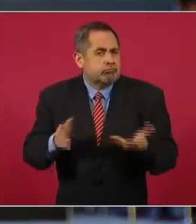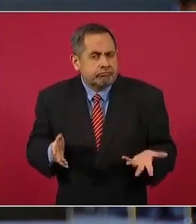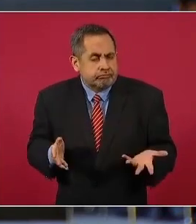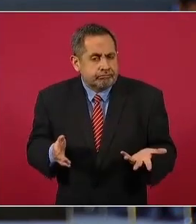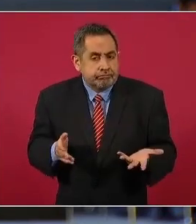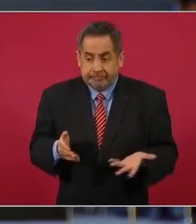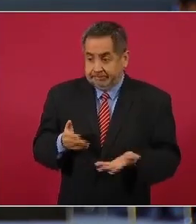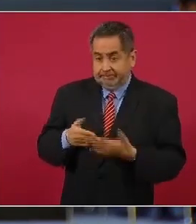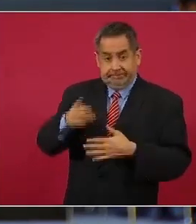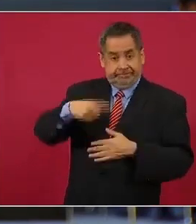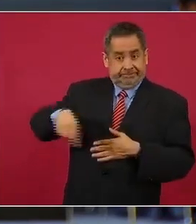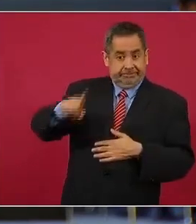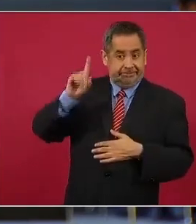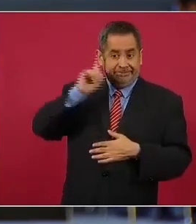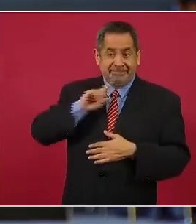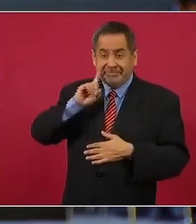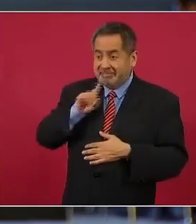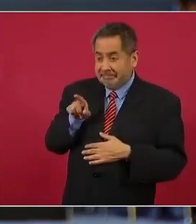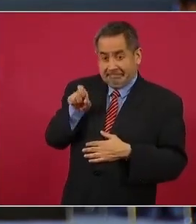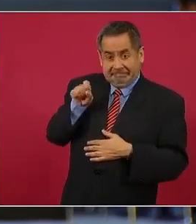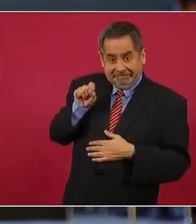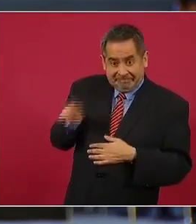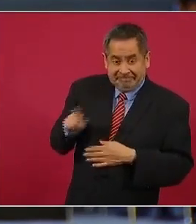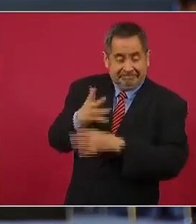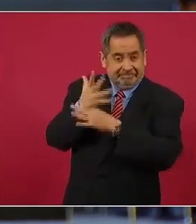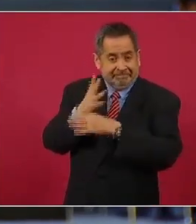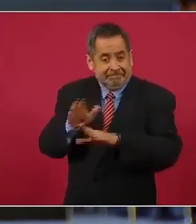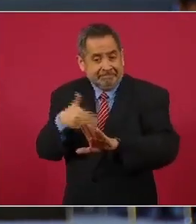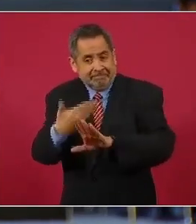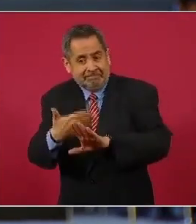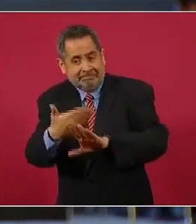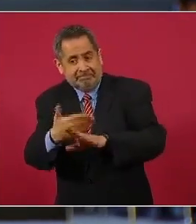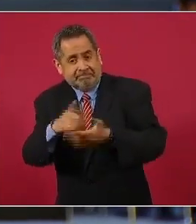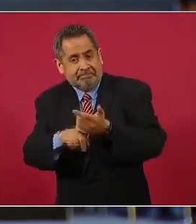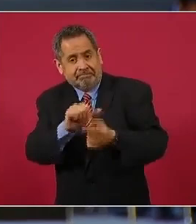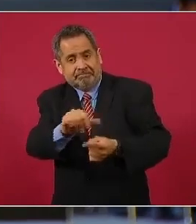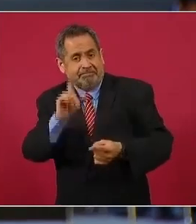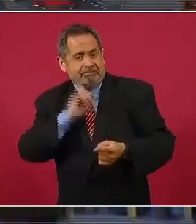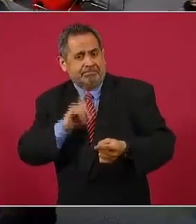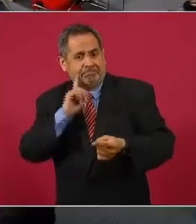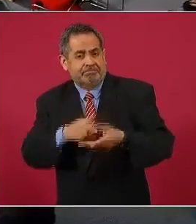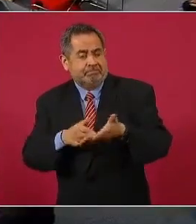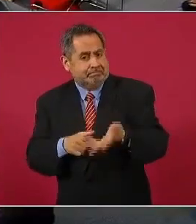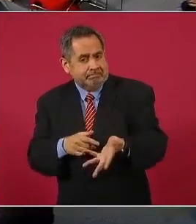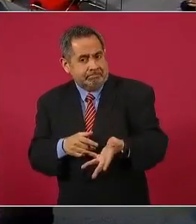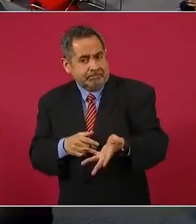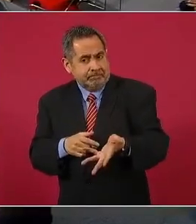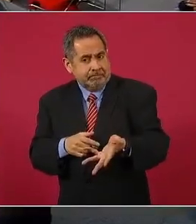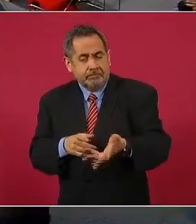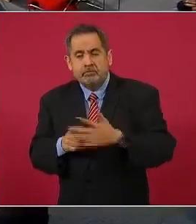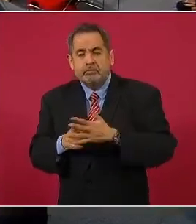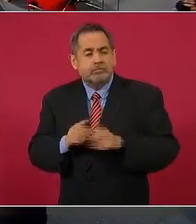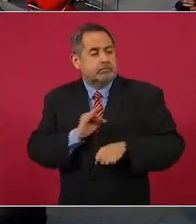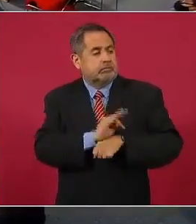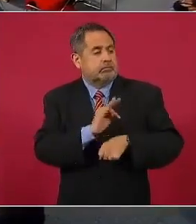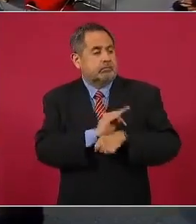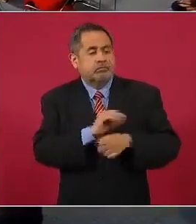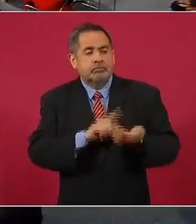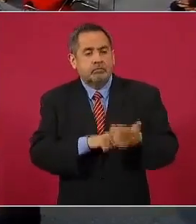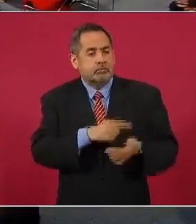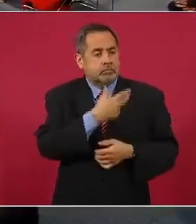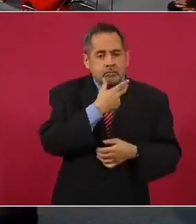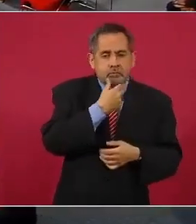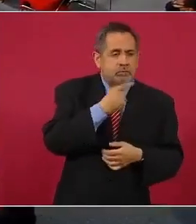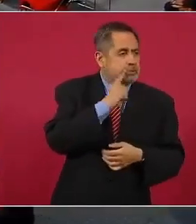ahora las mujeres son las mismas que violentan a otras mujeres, quienes favorecen a los verdugos a cambio de pagos